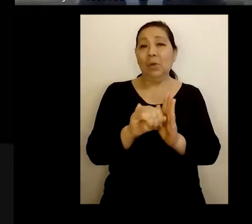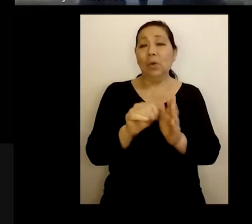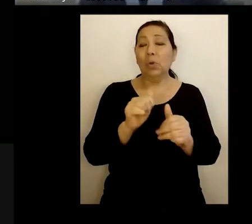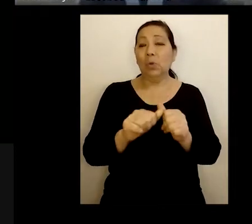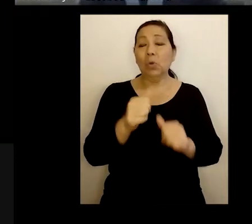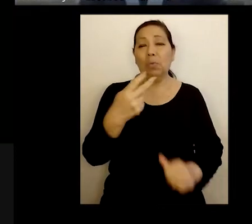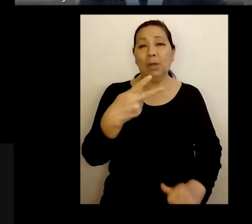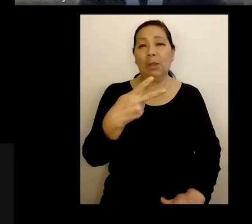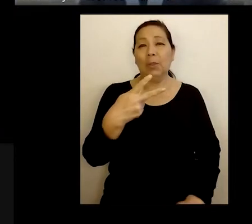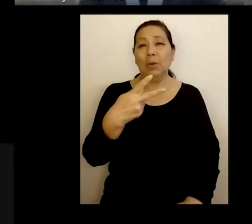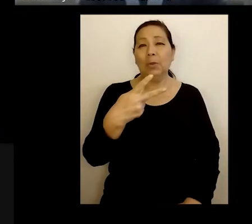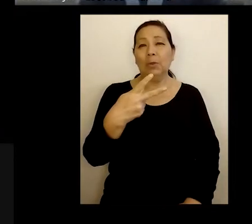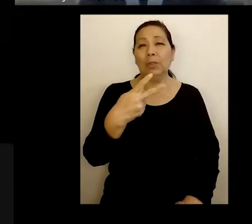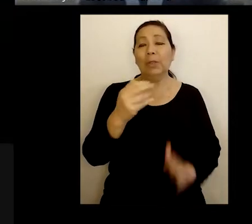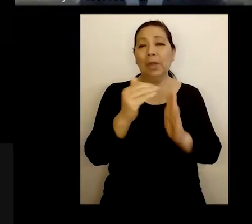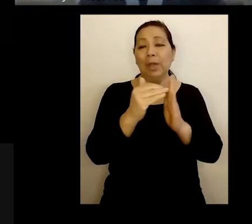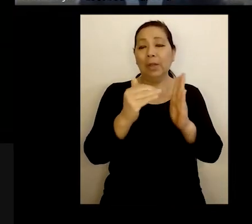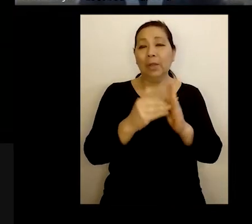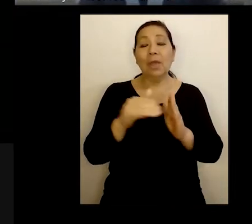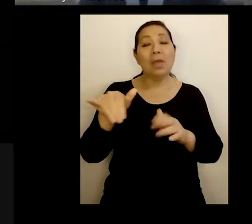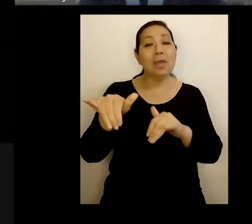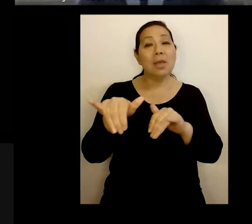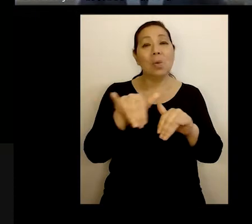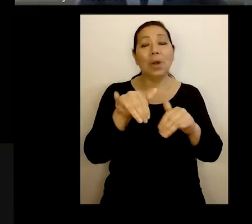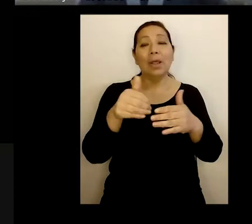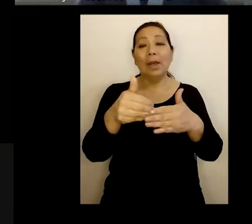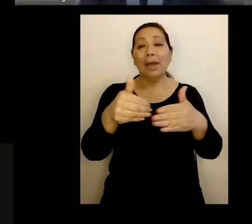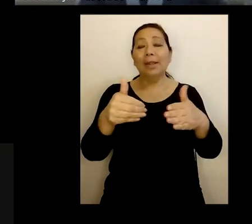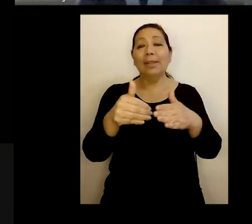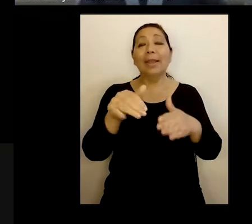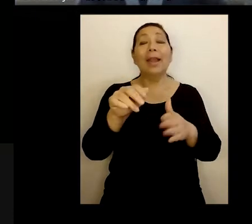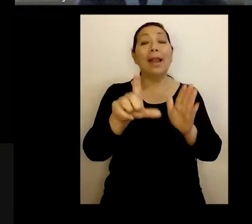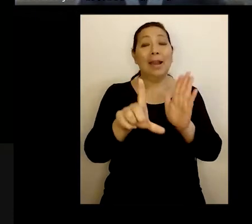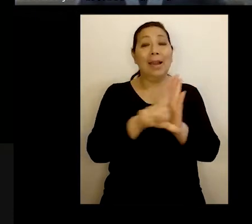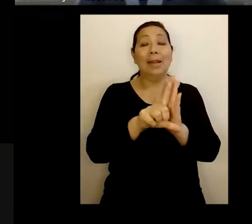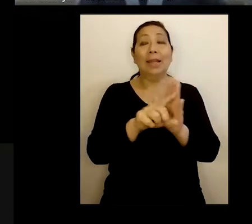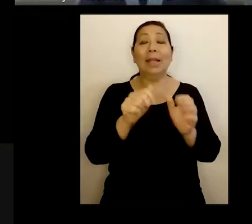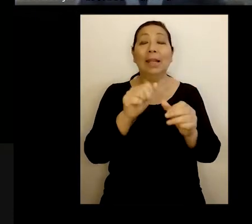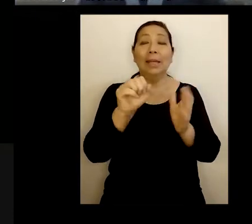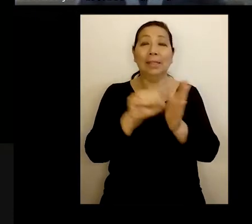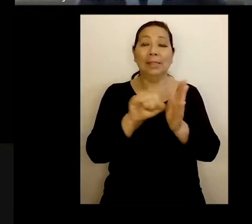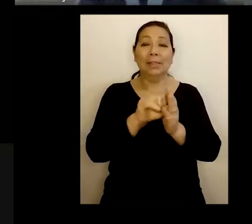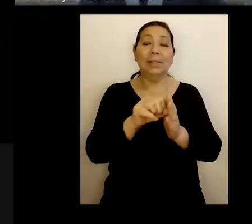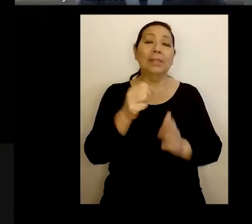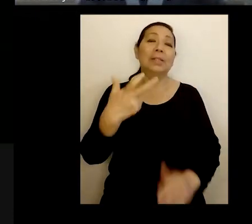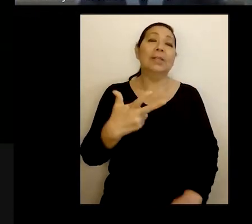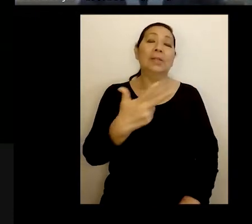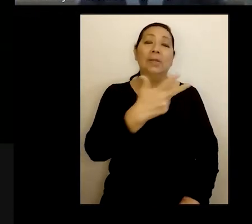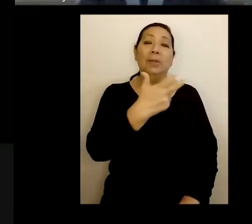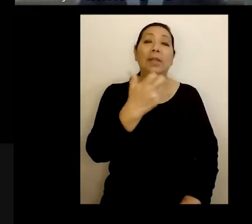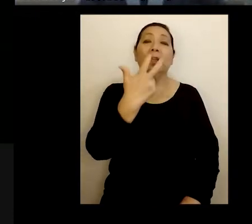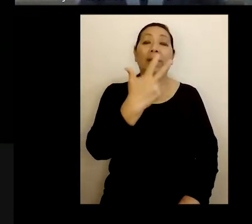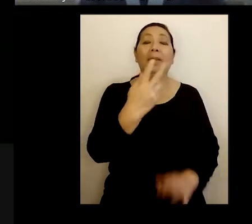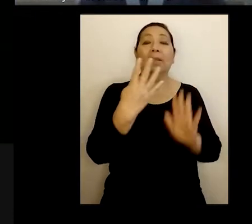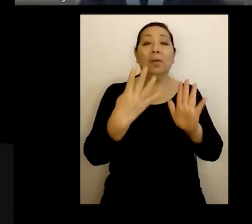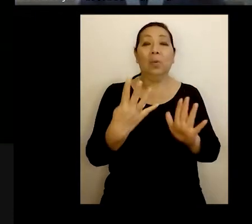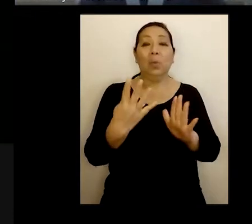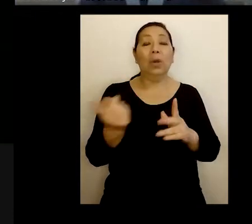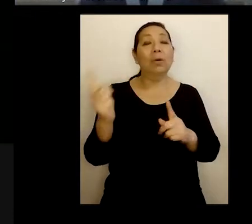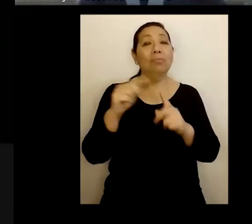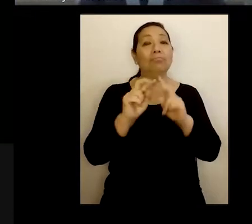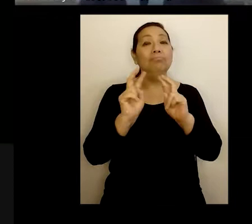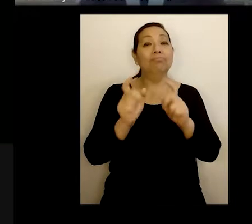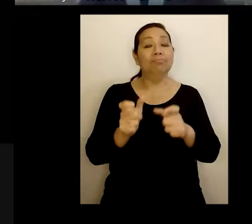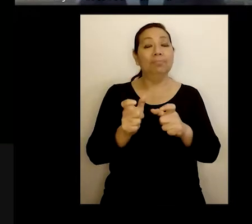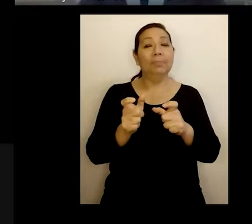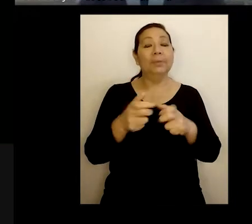el inciso 2 del artículo 2, igualdad ante la ley, el inciso 3 del artículo 139, a la